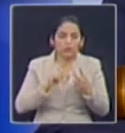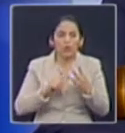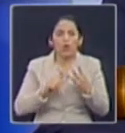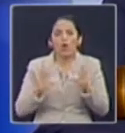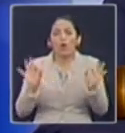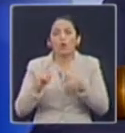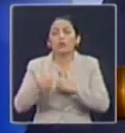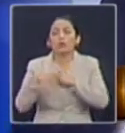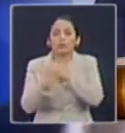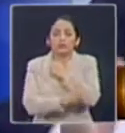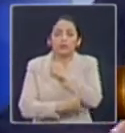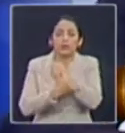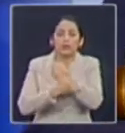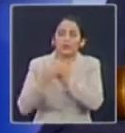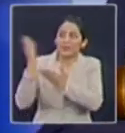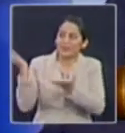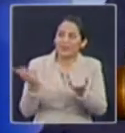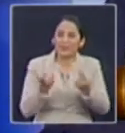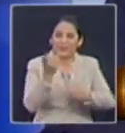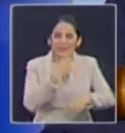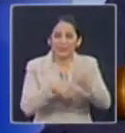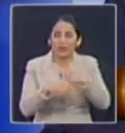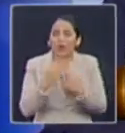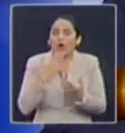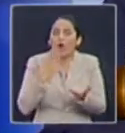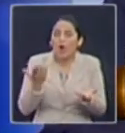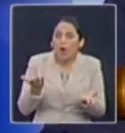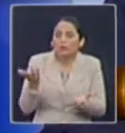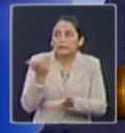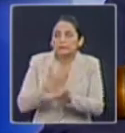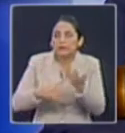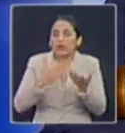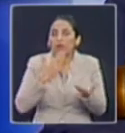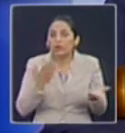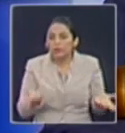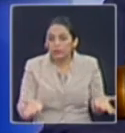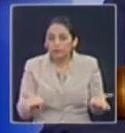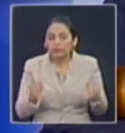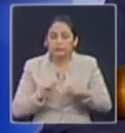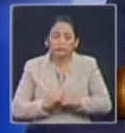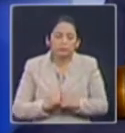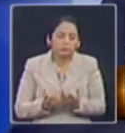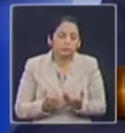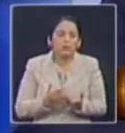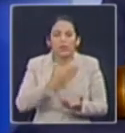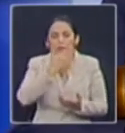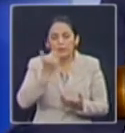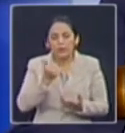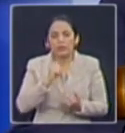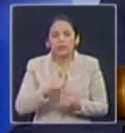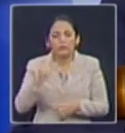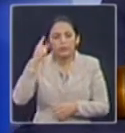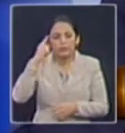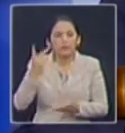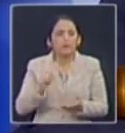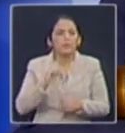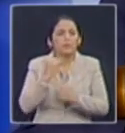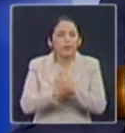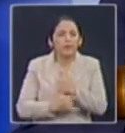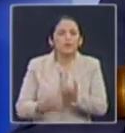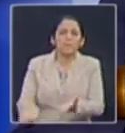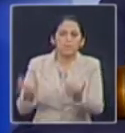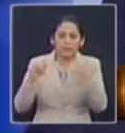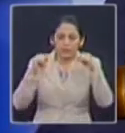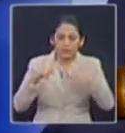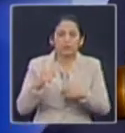mercados internacionales, y todo esto lo que haría es, ¿no es cierto?, atraer inversión extranjera directa y ponernos en un andarivel de